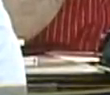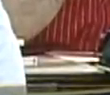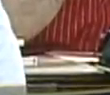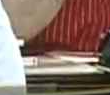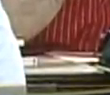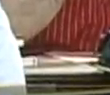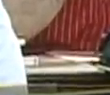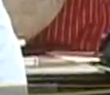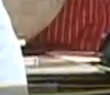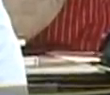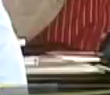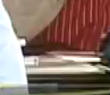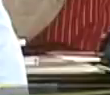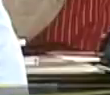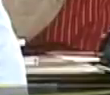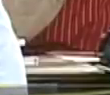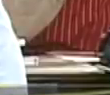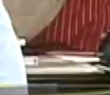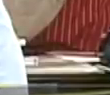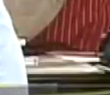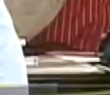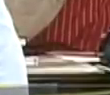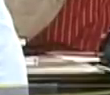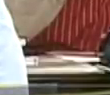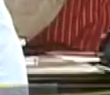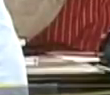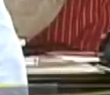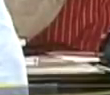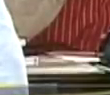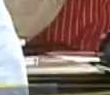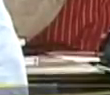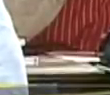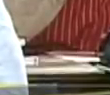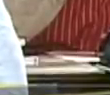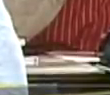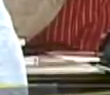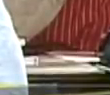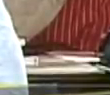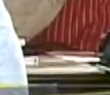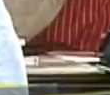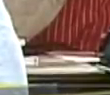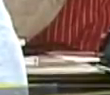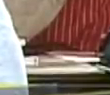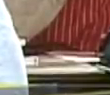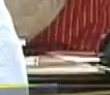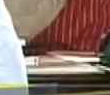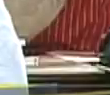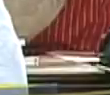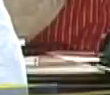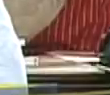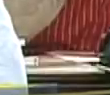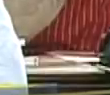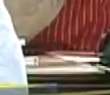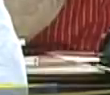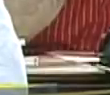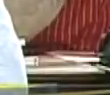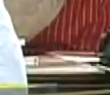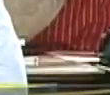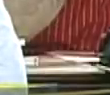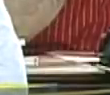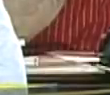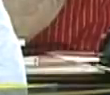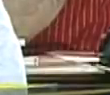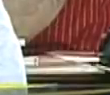vehículo operativo en la gobernación del estado de Anzoátegui. Los vertederos para la disposición final de los desechos colapsados. Eso ha